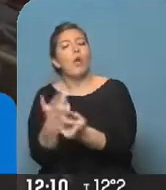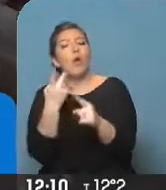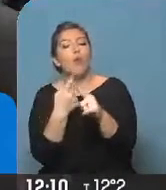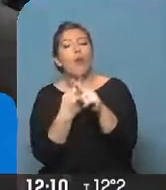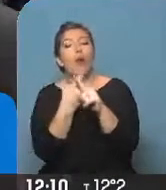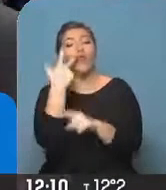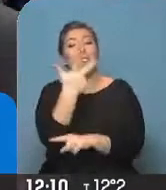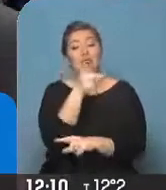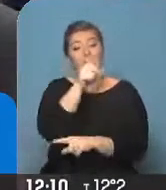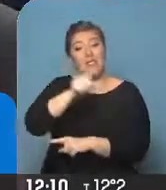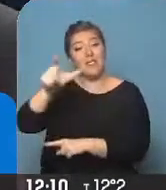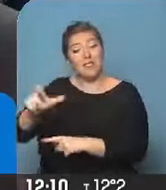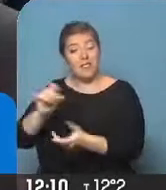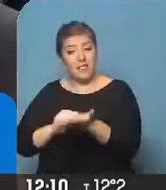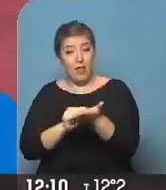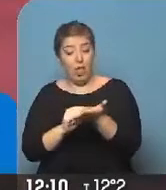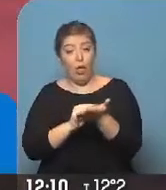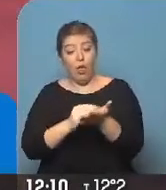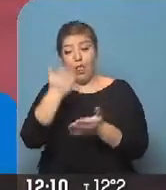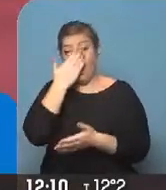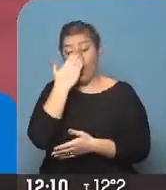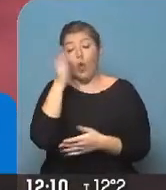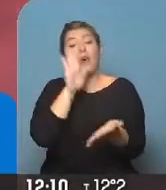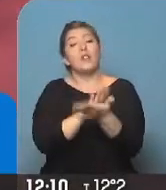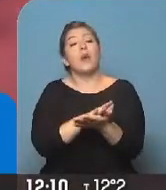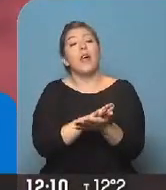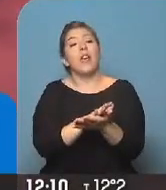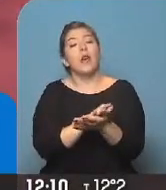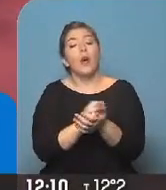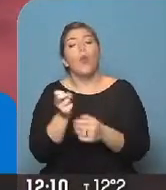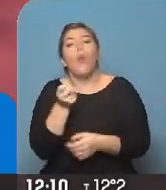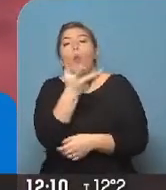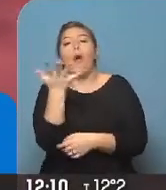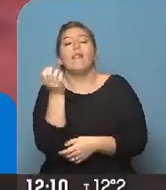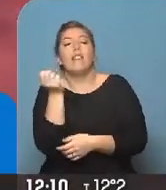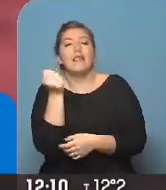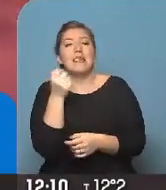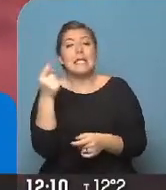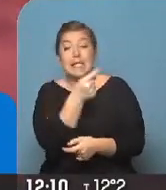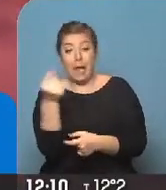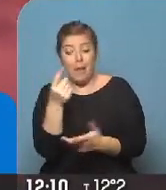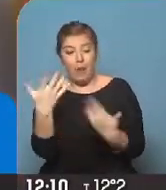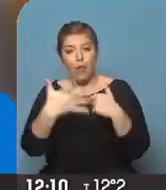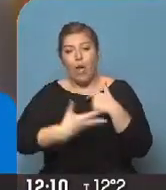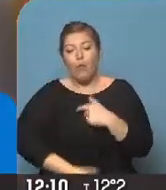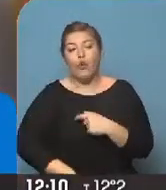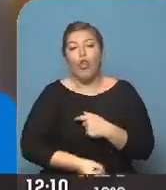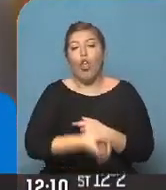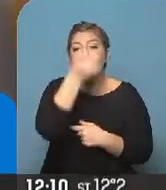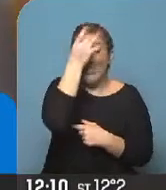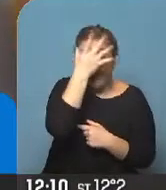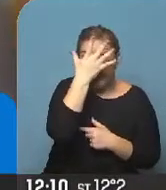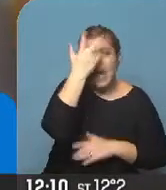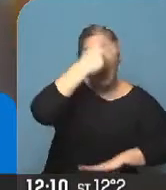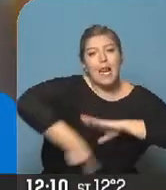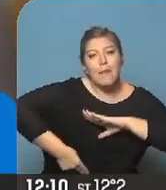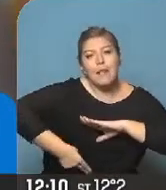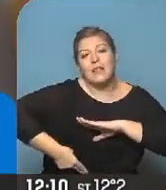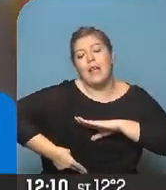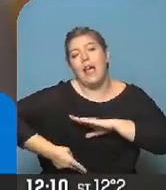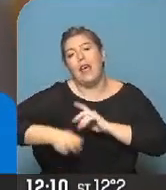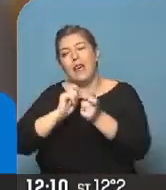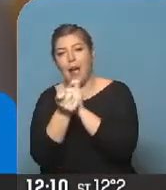legisladores cordobeses respecto a la cantidad de semanas, 12 en vez de 14, para permitir el aborto legal y la objeción